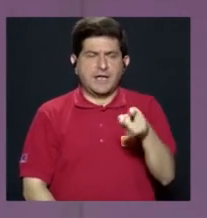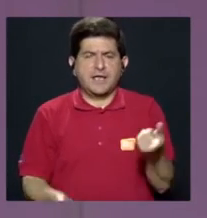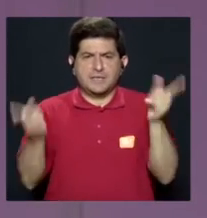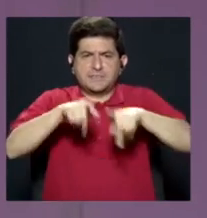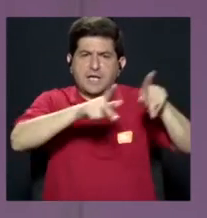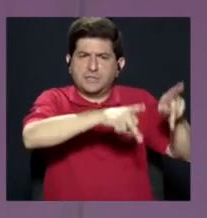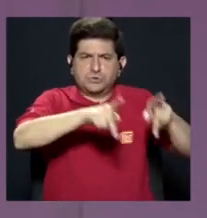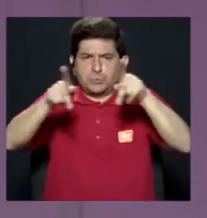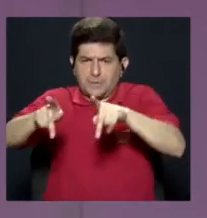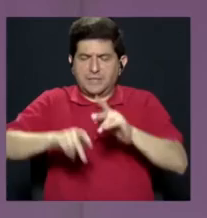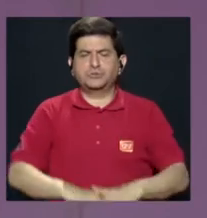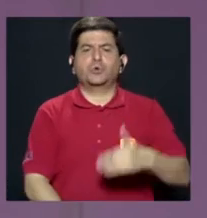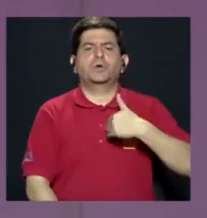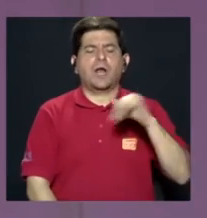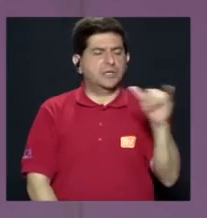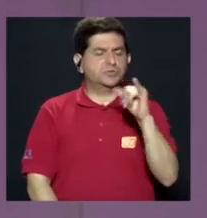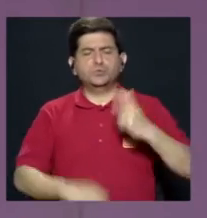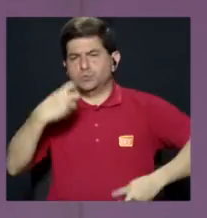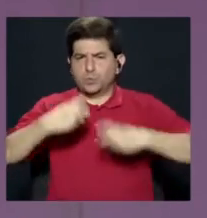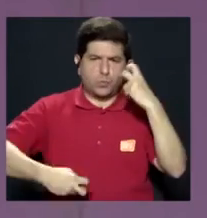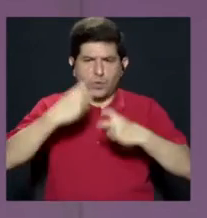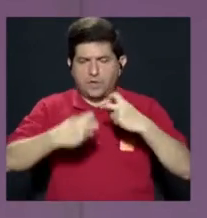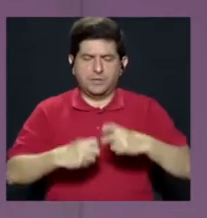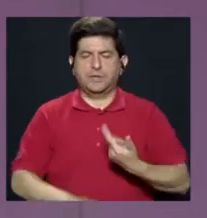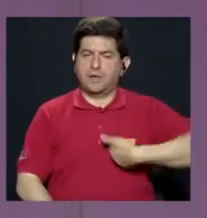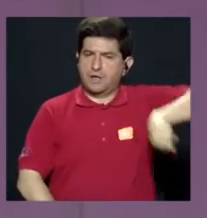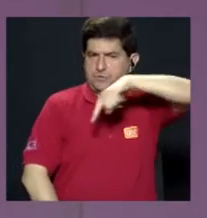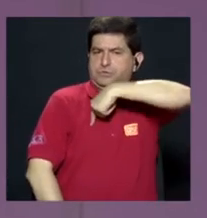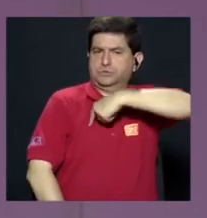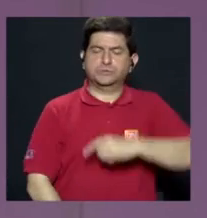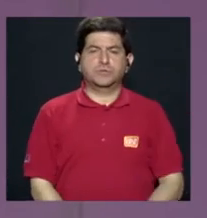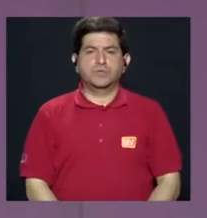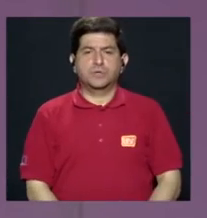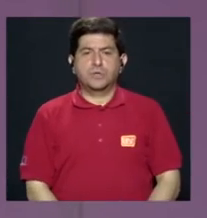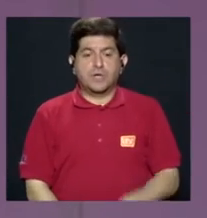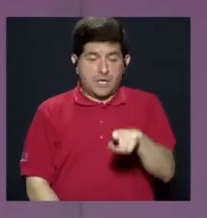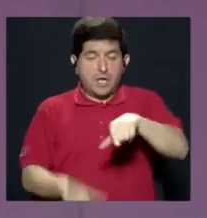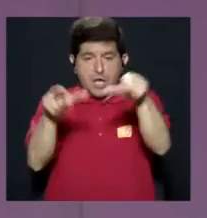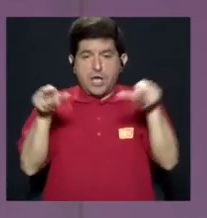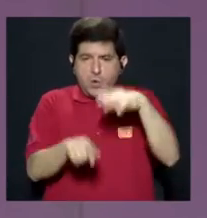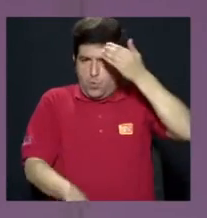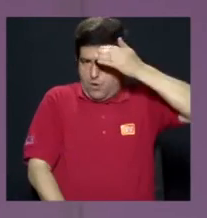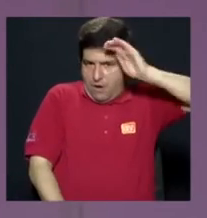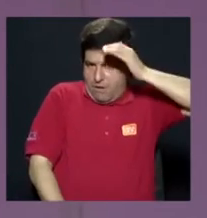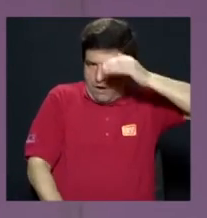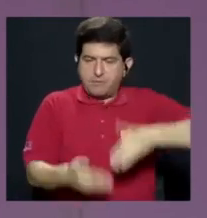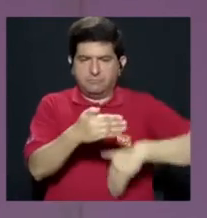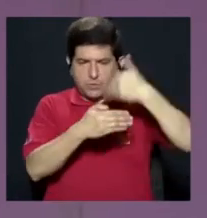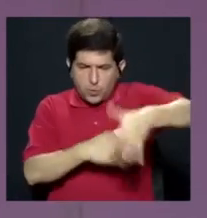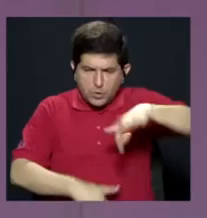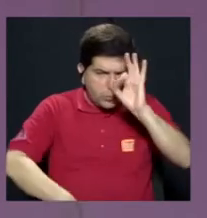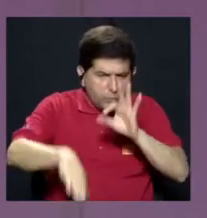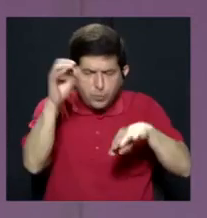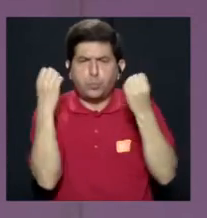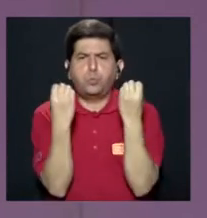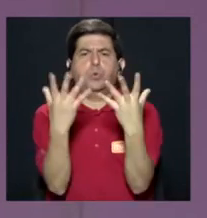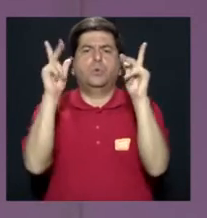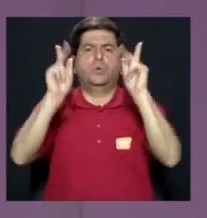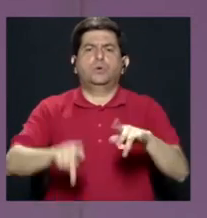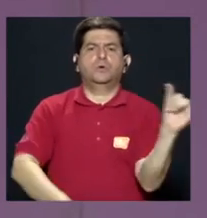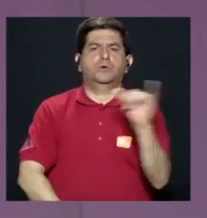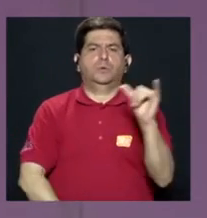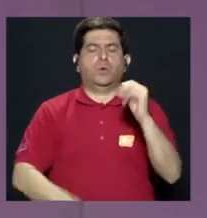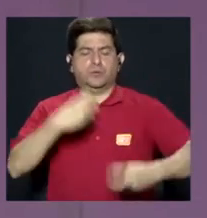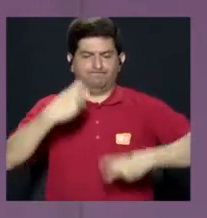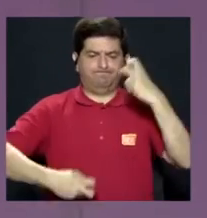gente que tuviera la misma problemática que nosotros y hicimos una página en Facebook. Después de allí sí, encontramos muchísimas personas iguales